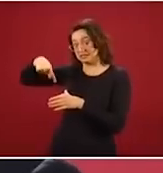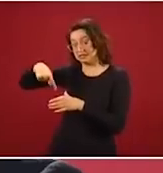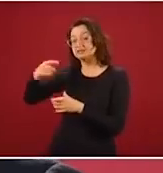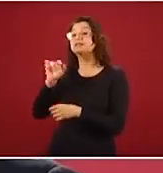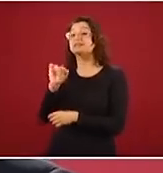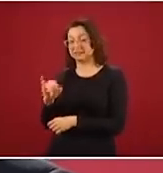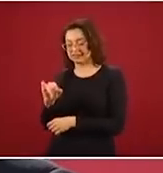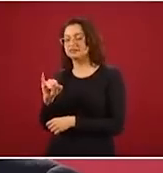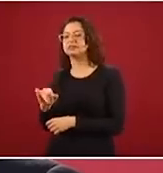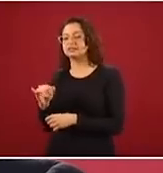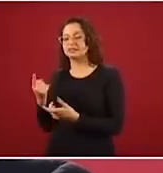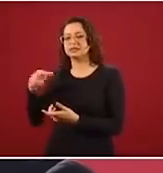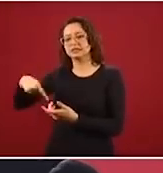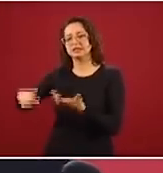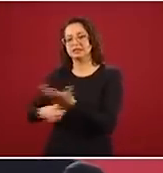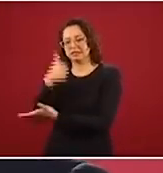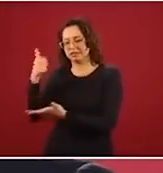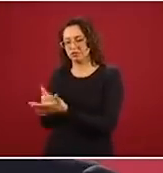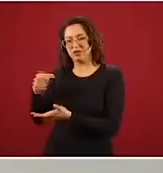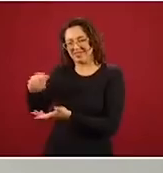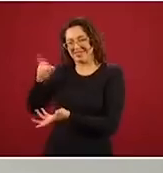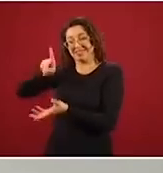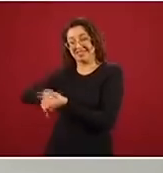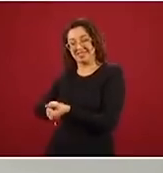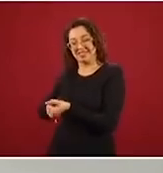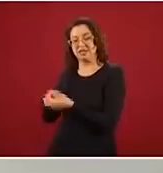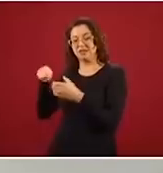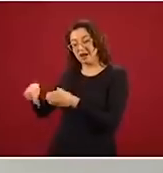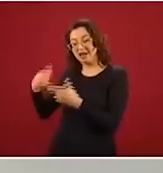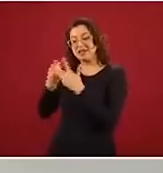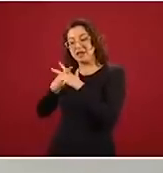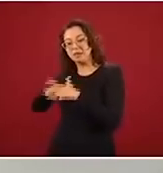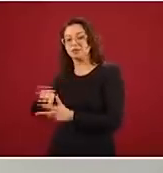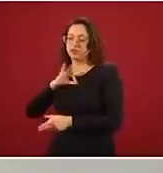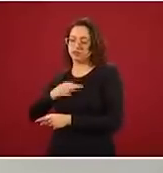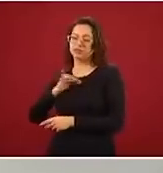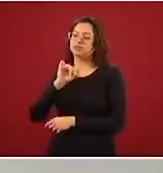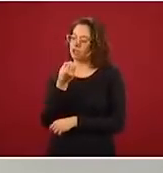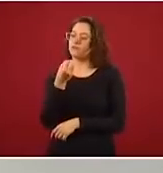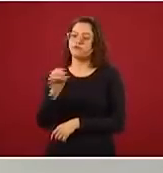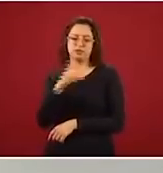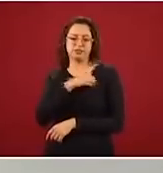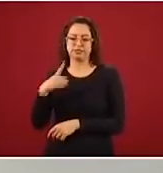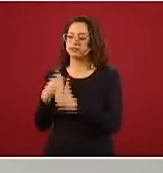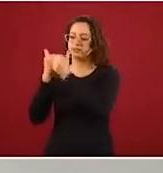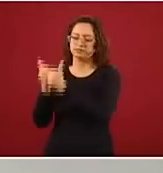más específicamente en la ciudad de Wuhan, que es la ciudad donde empezó el brote. Tenemos el caso de